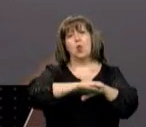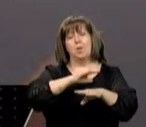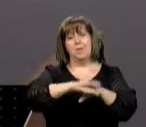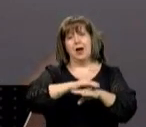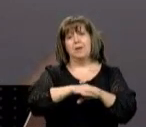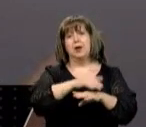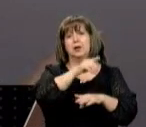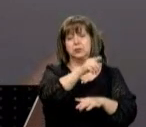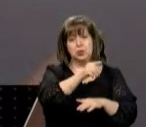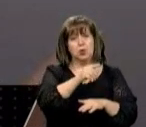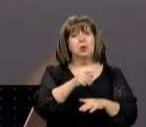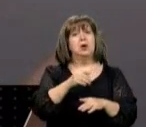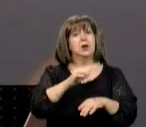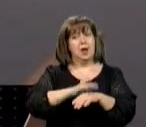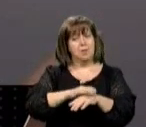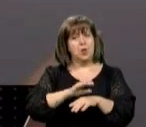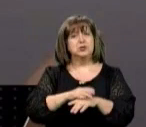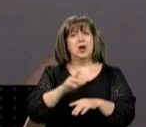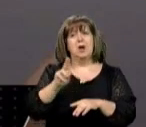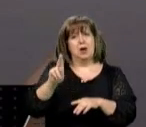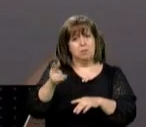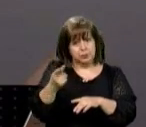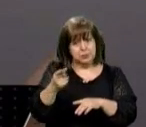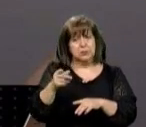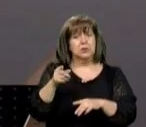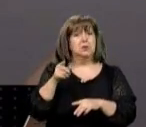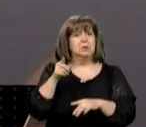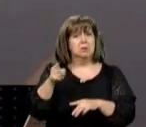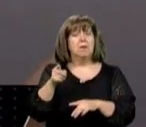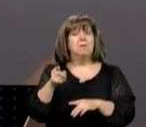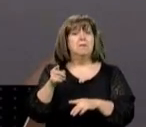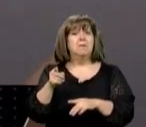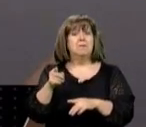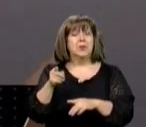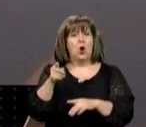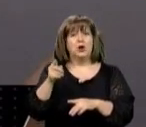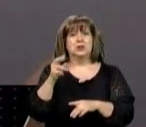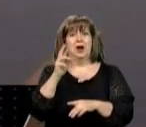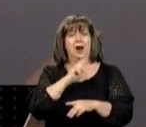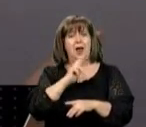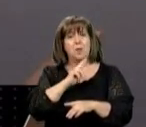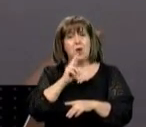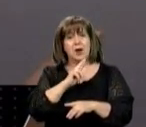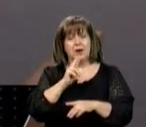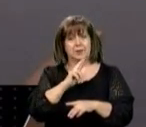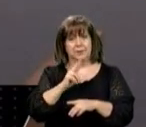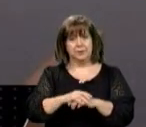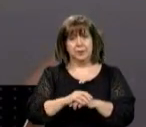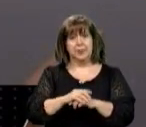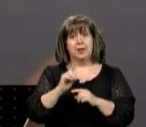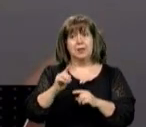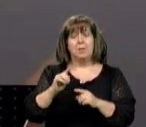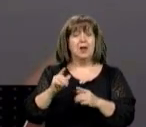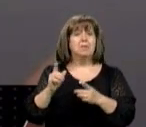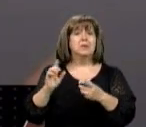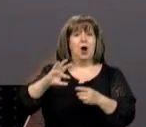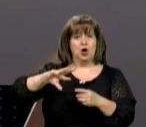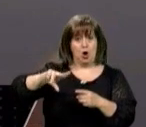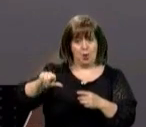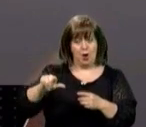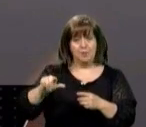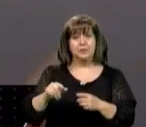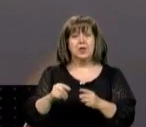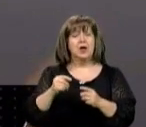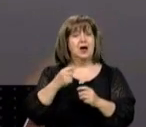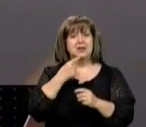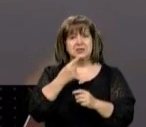culpable como autor del delito homicidio doloso agravado por criminis causa en relación a robo simple. Así